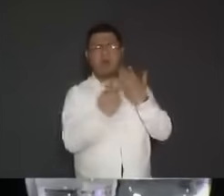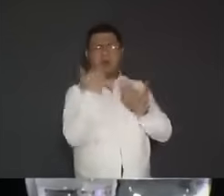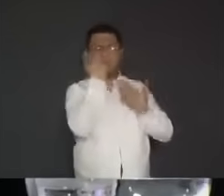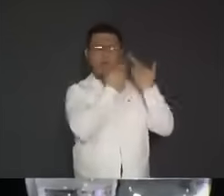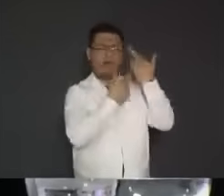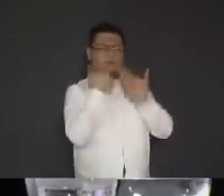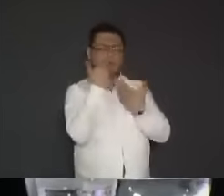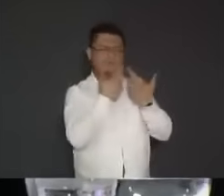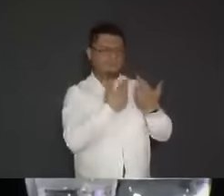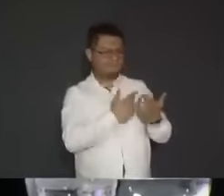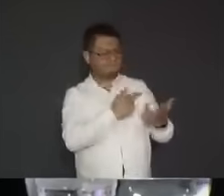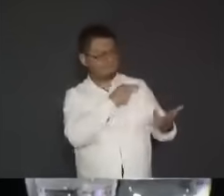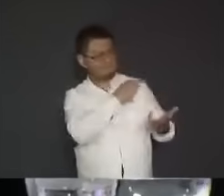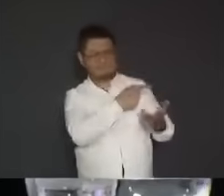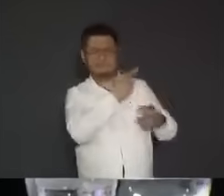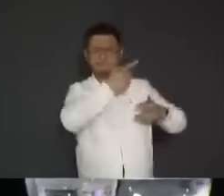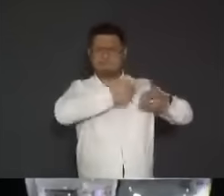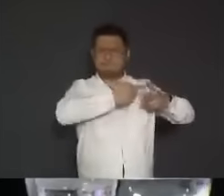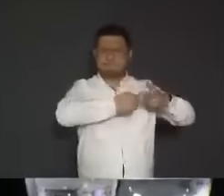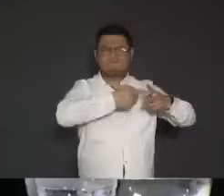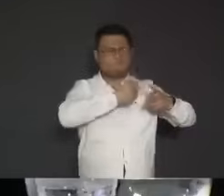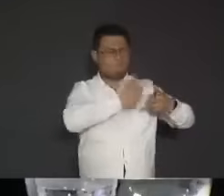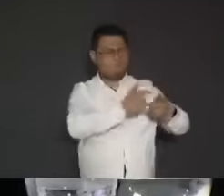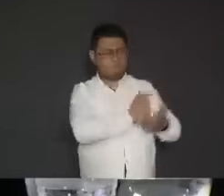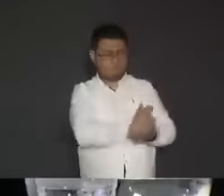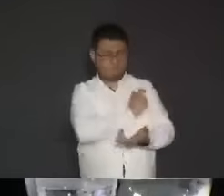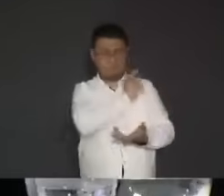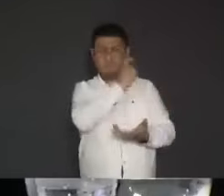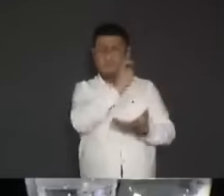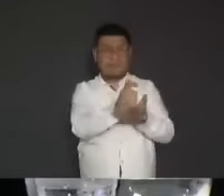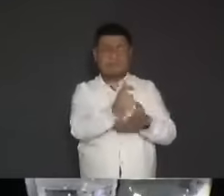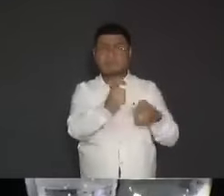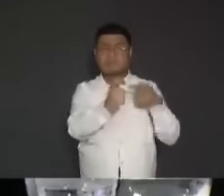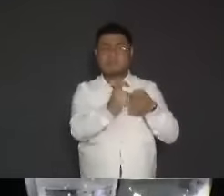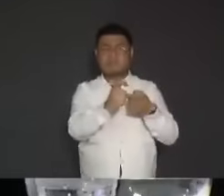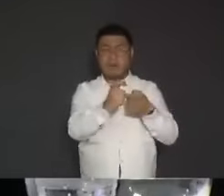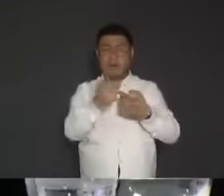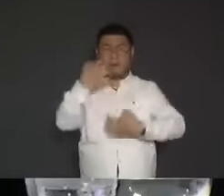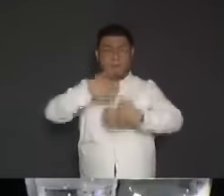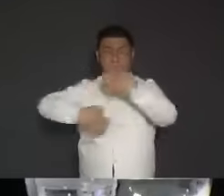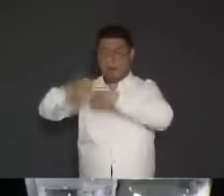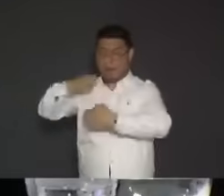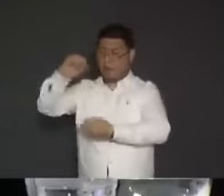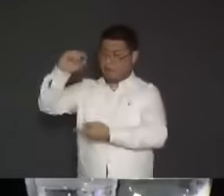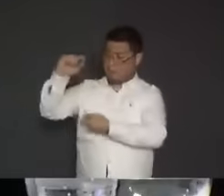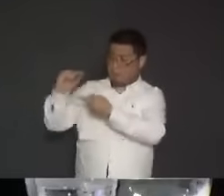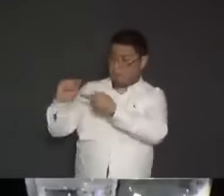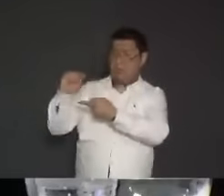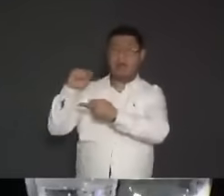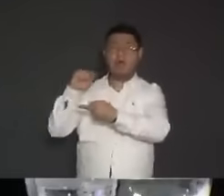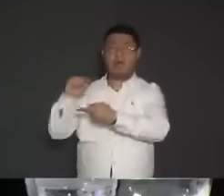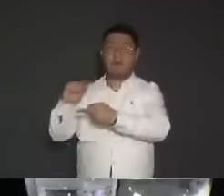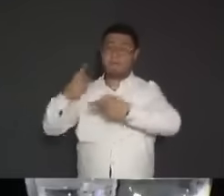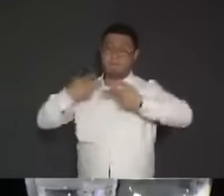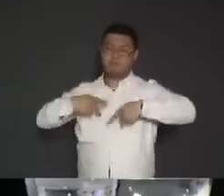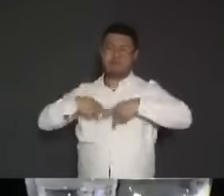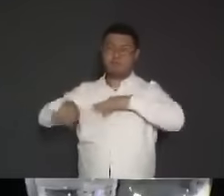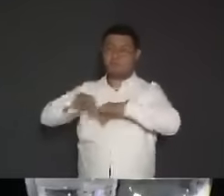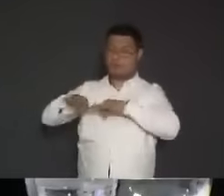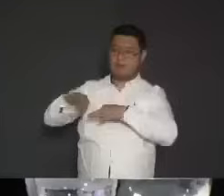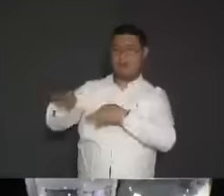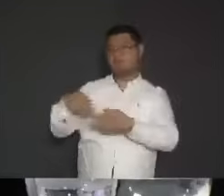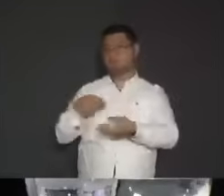estatales y municipales para reducir el excesivo cobro a los pequeños empresarios y vendedores ambulantes y de